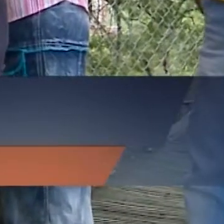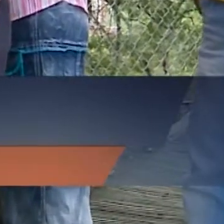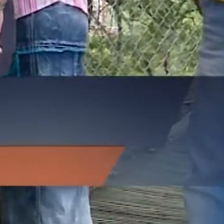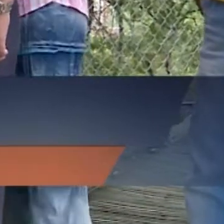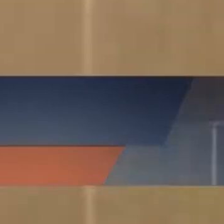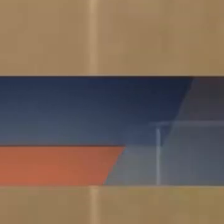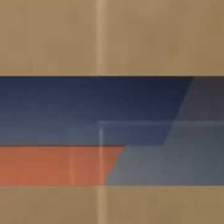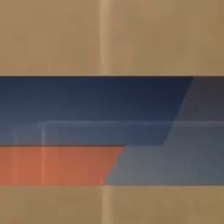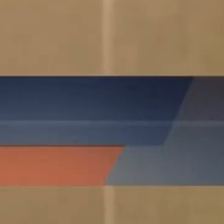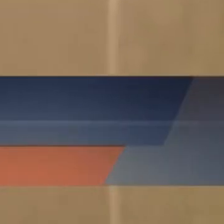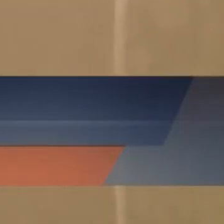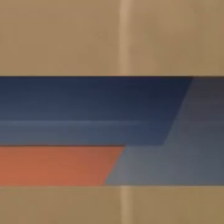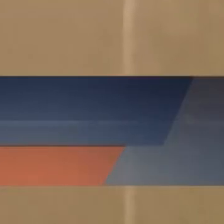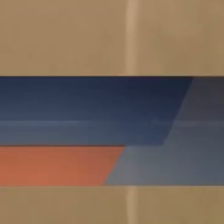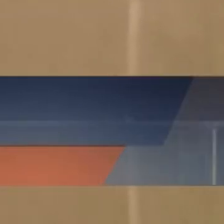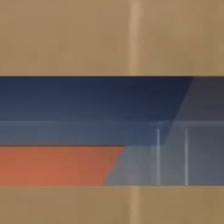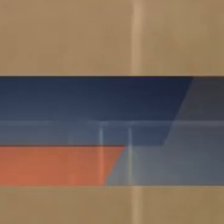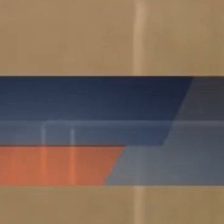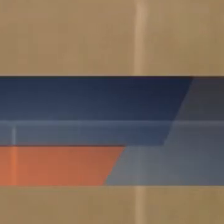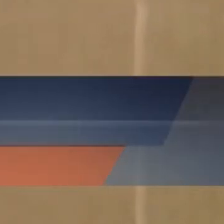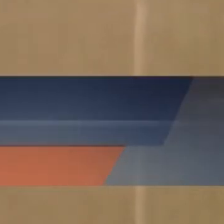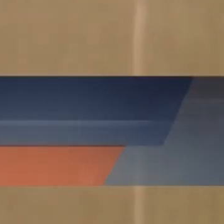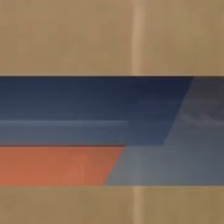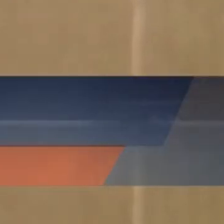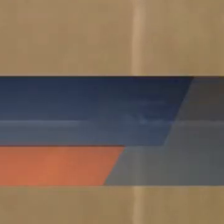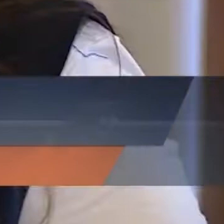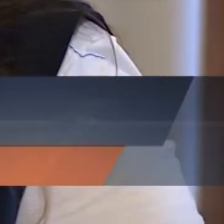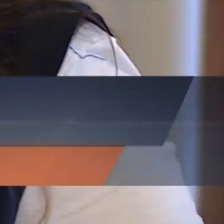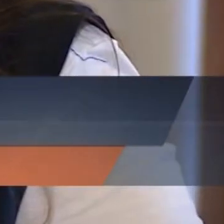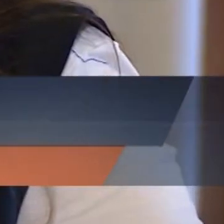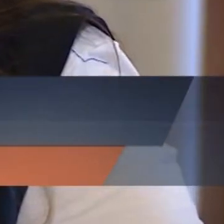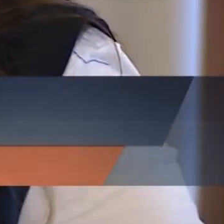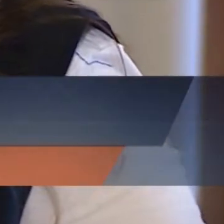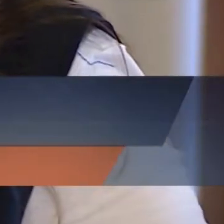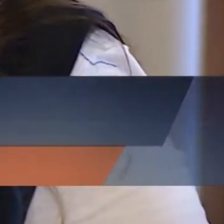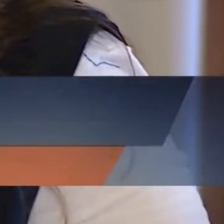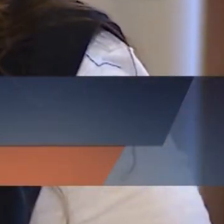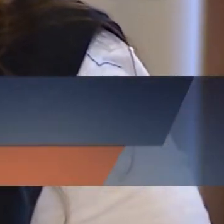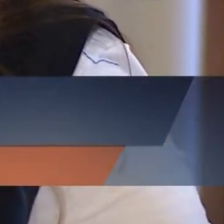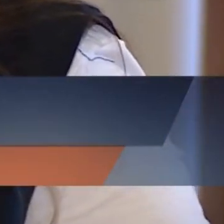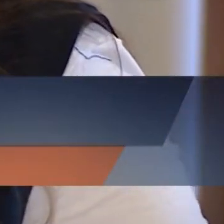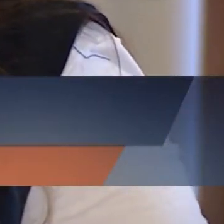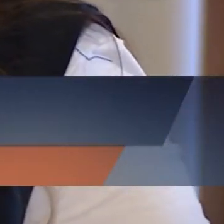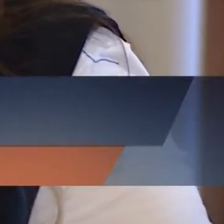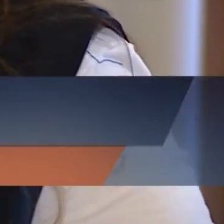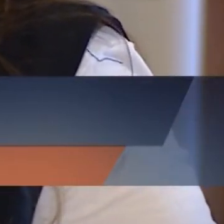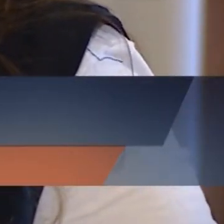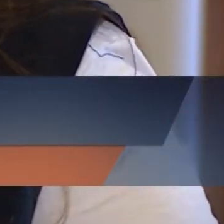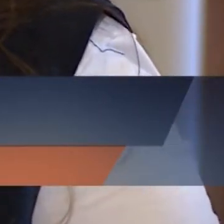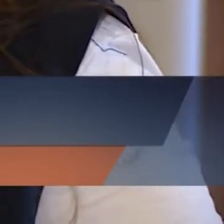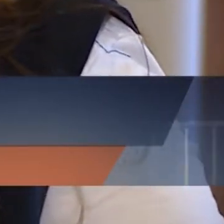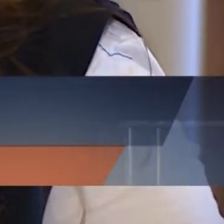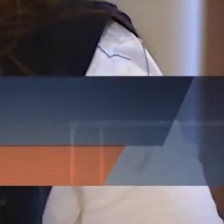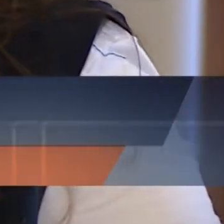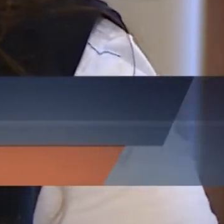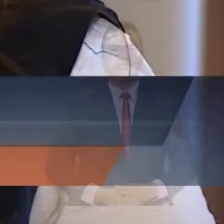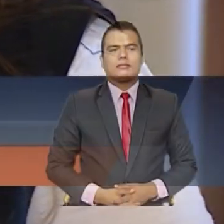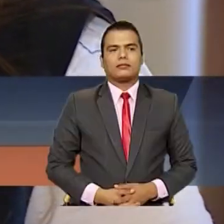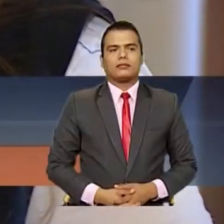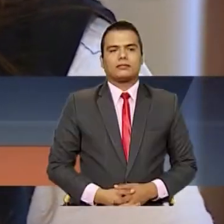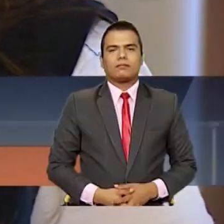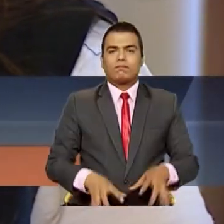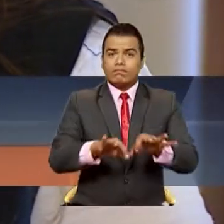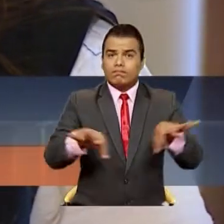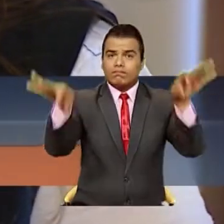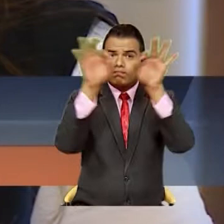el cual hoy se trabaja en promover la importancia del voto. Es muy importante que la ciudadanía se active, que conozca. La idea de este